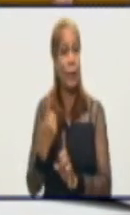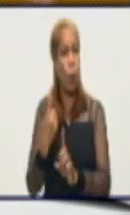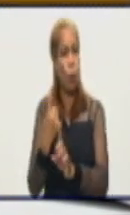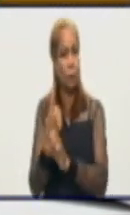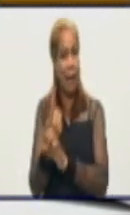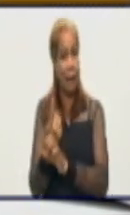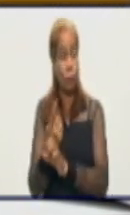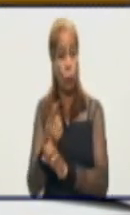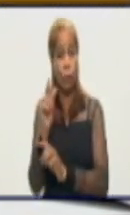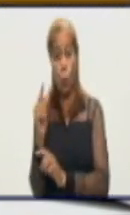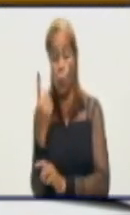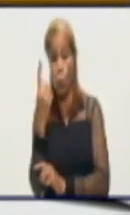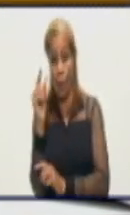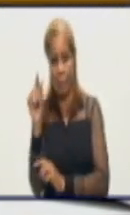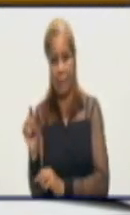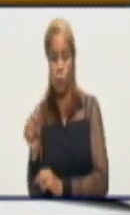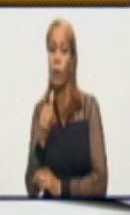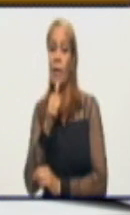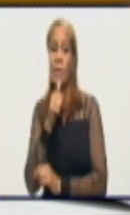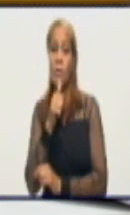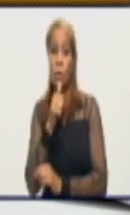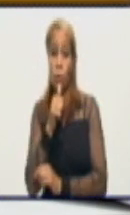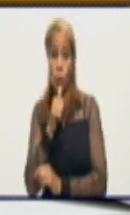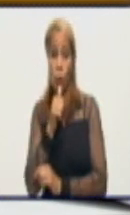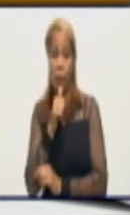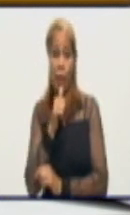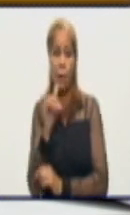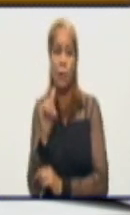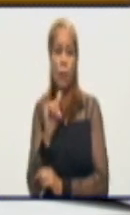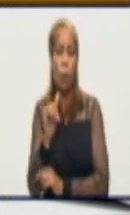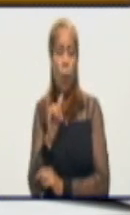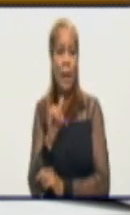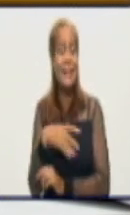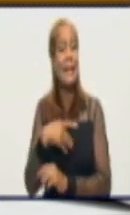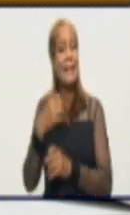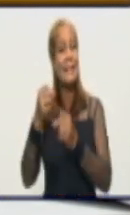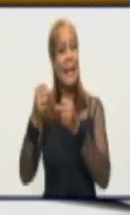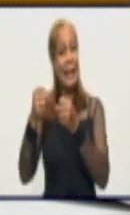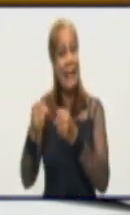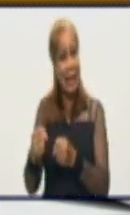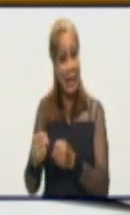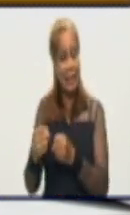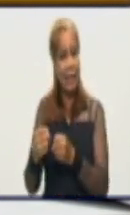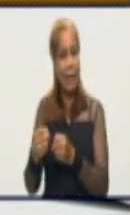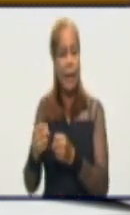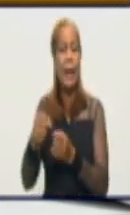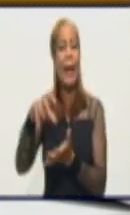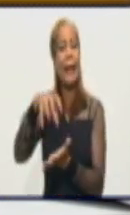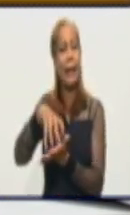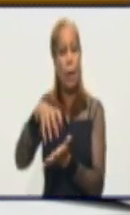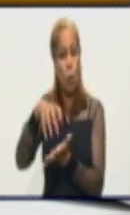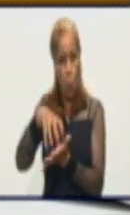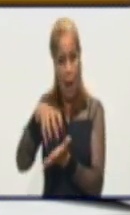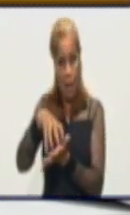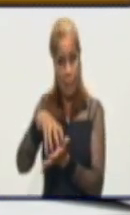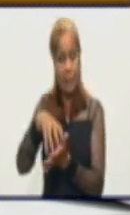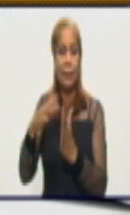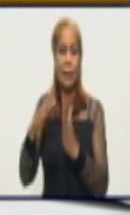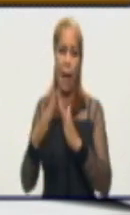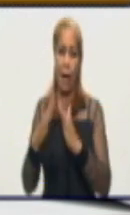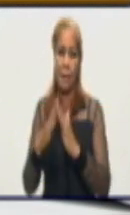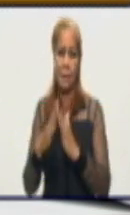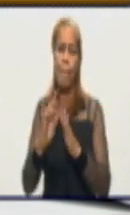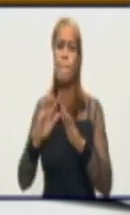comunidad, se queda en una cuarentena domiciliaria, por favor, el cumplimiento de